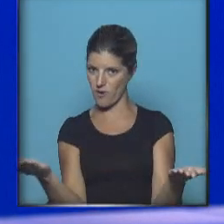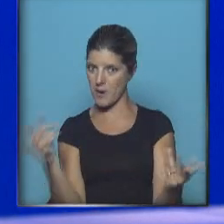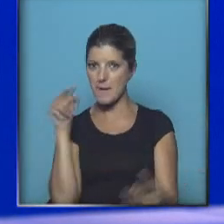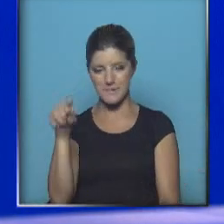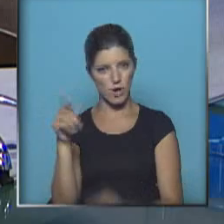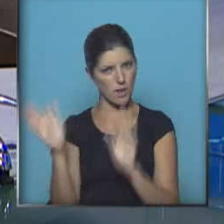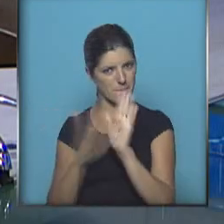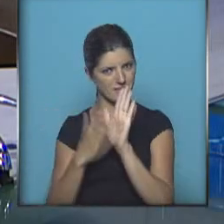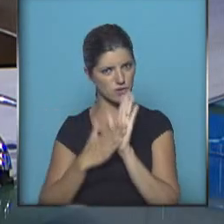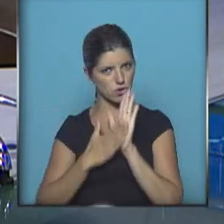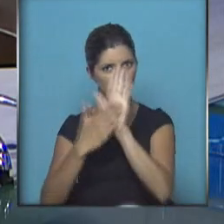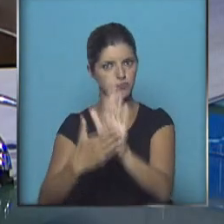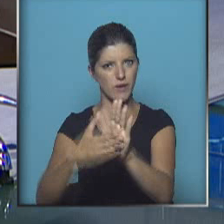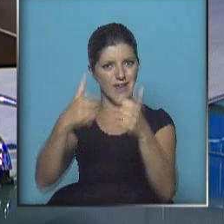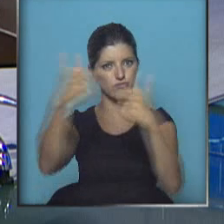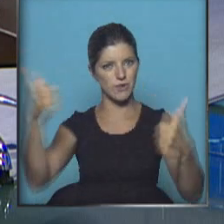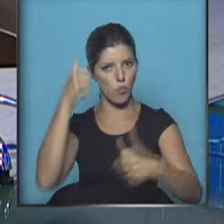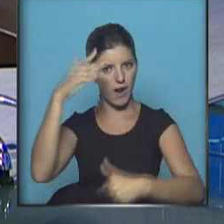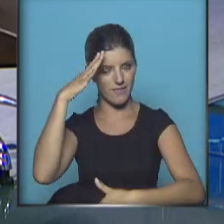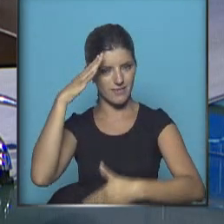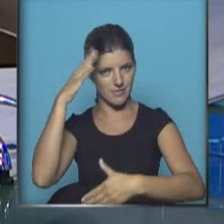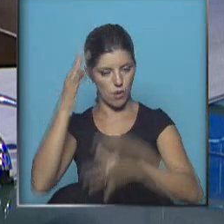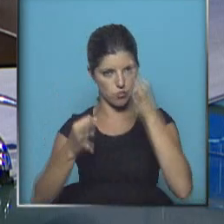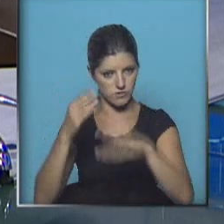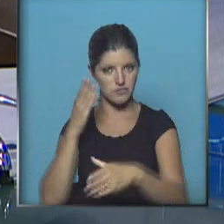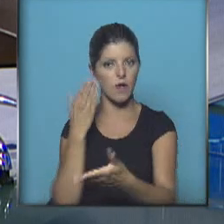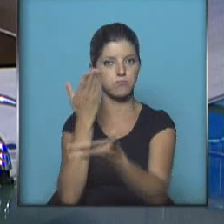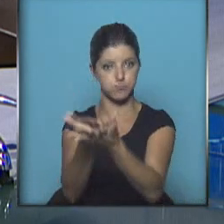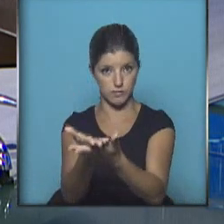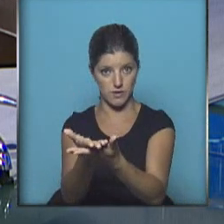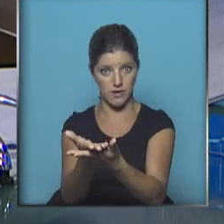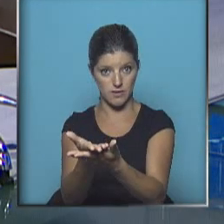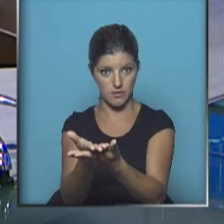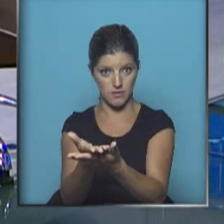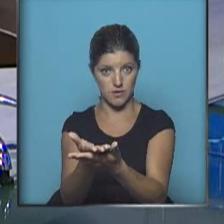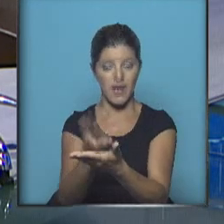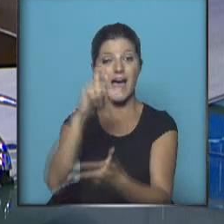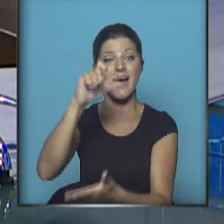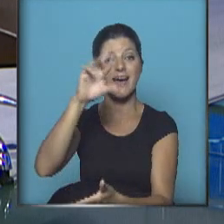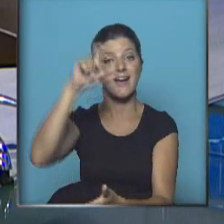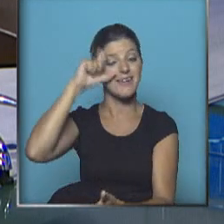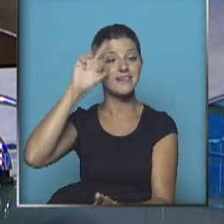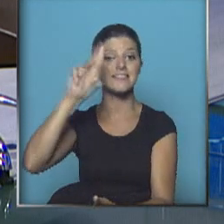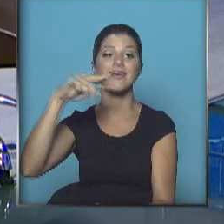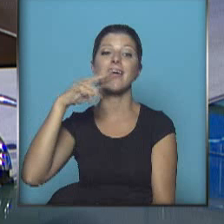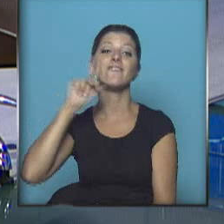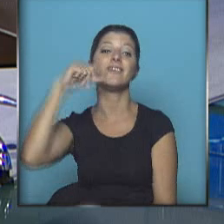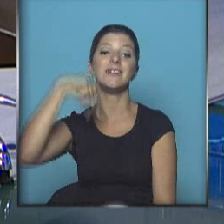presentó esto en un tribunal de justicia, a la doctora María Servini. Sí. Y la doctora